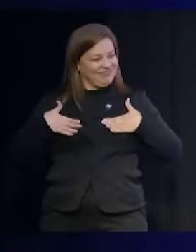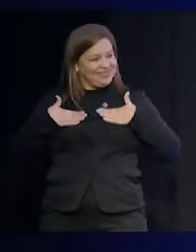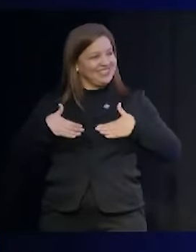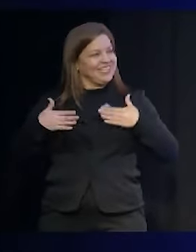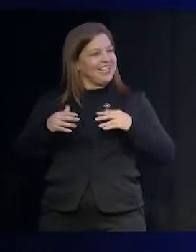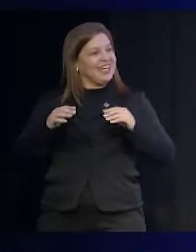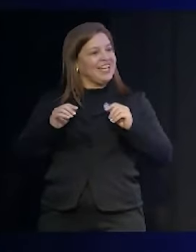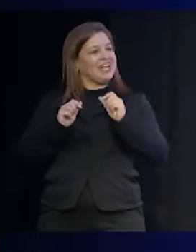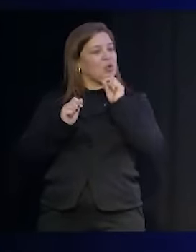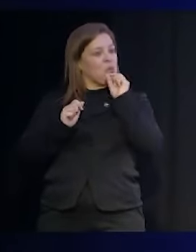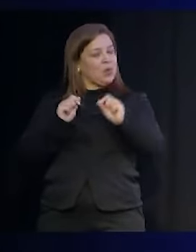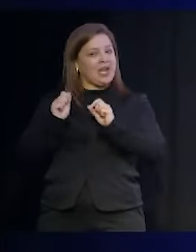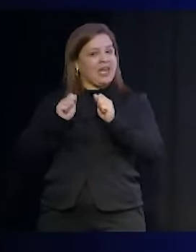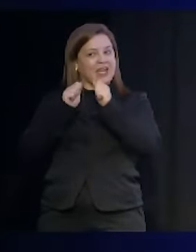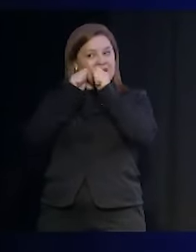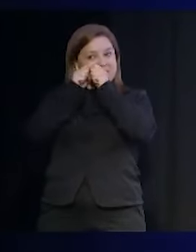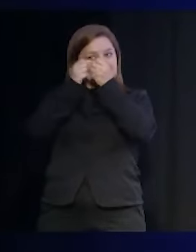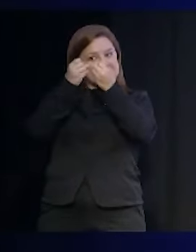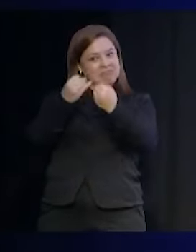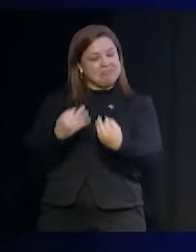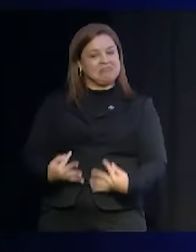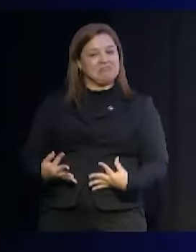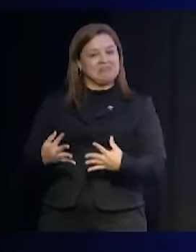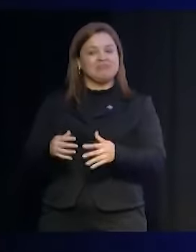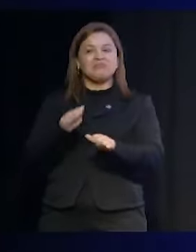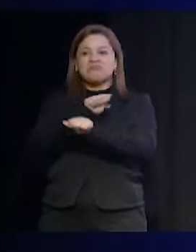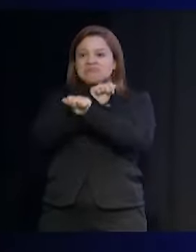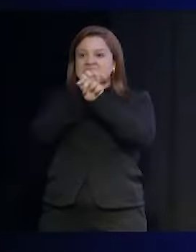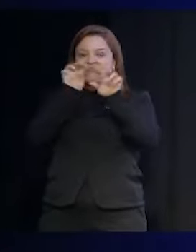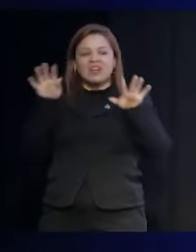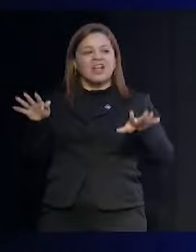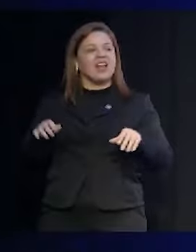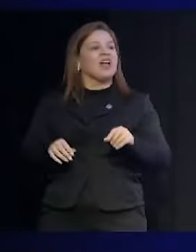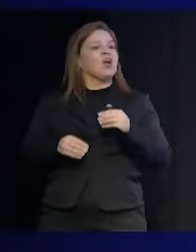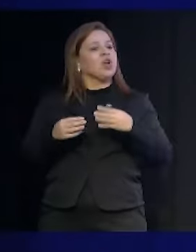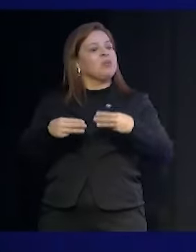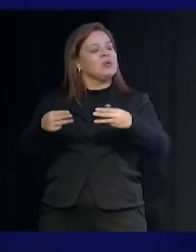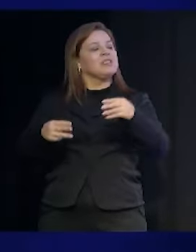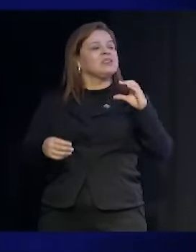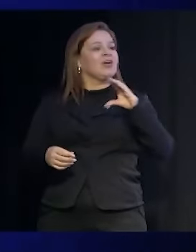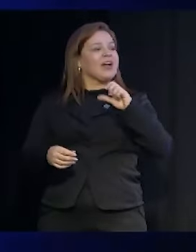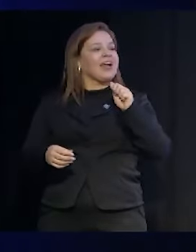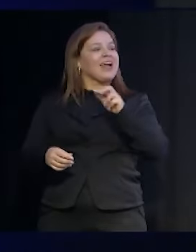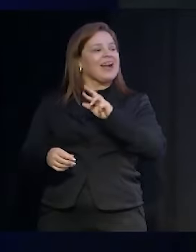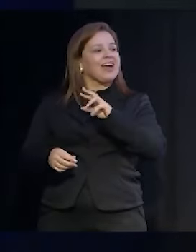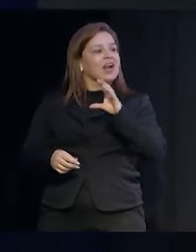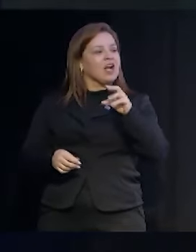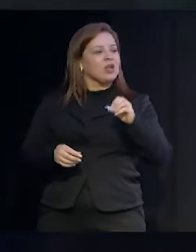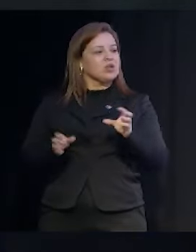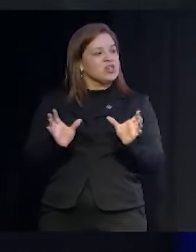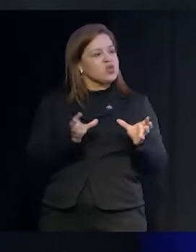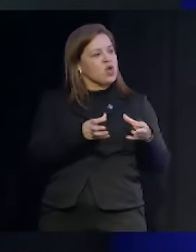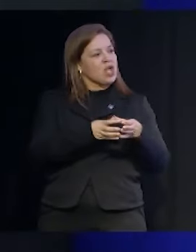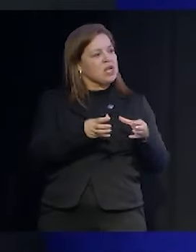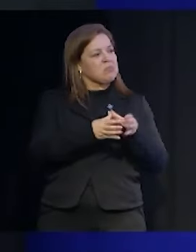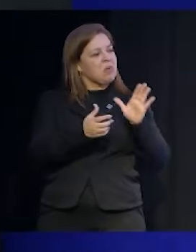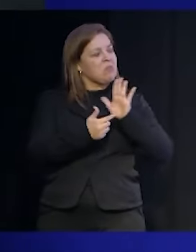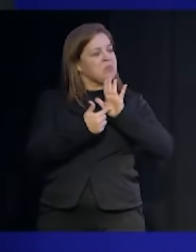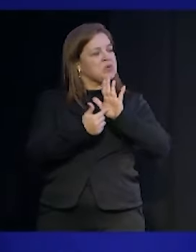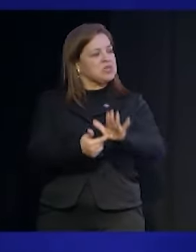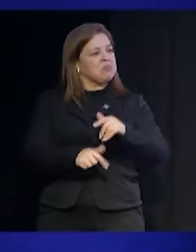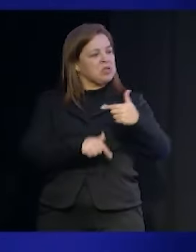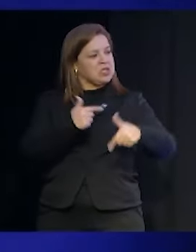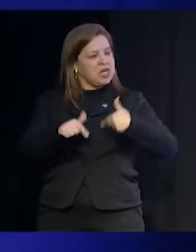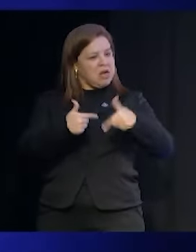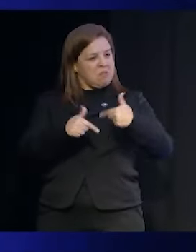tanta alegría y con un mensaje muy claro sobre los temas que serán resolvidos. Al ministro Fávaro y a su equipo que nos demuestra que